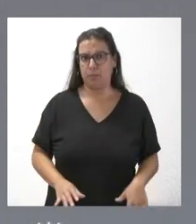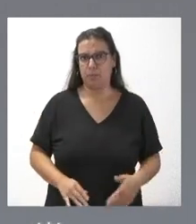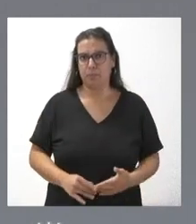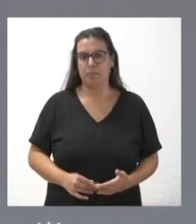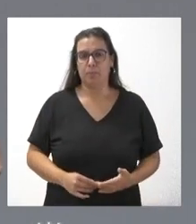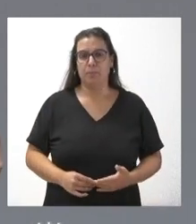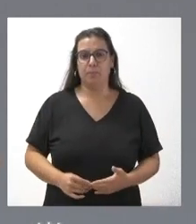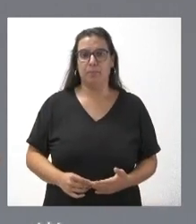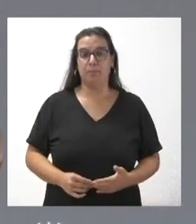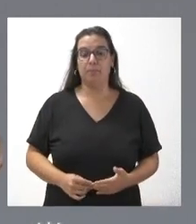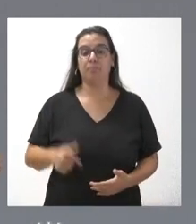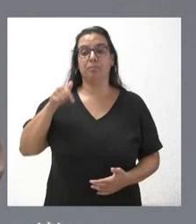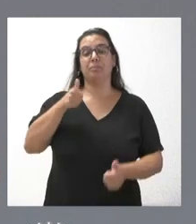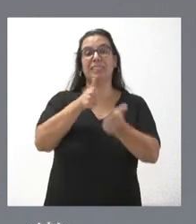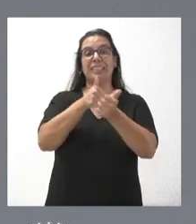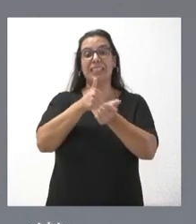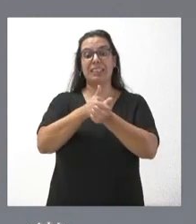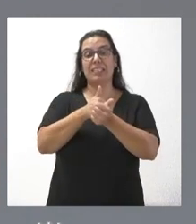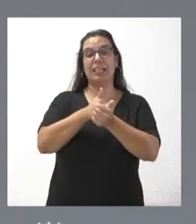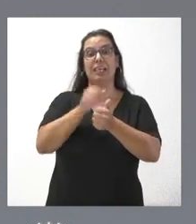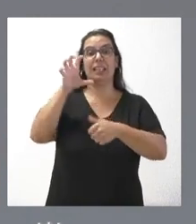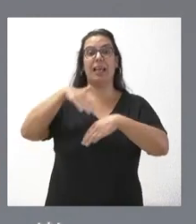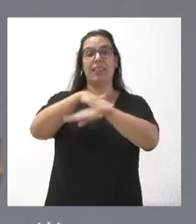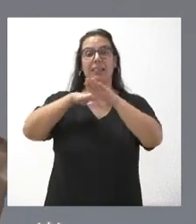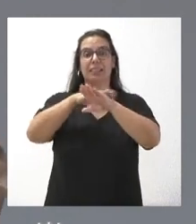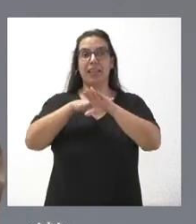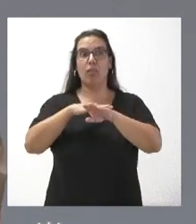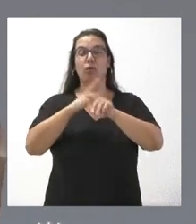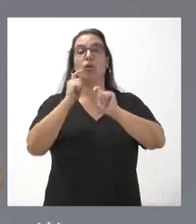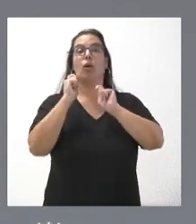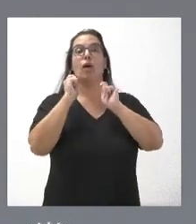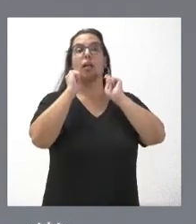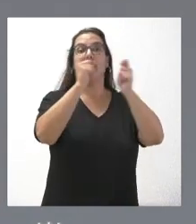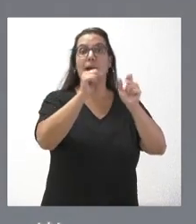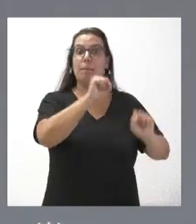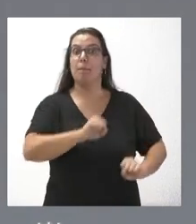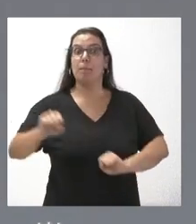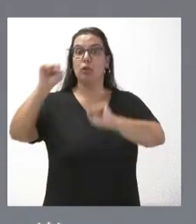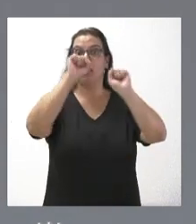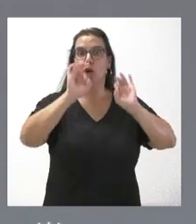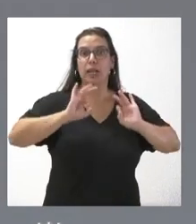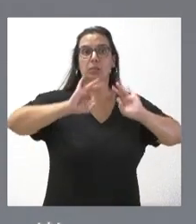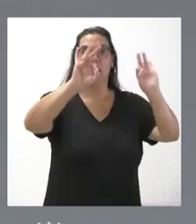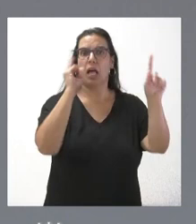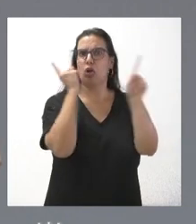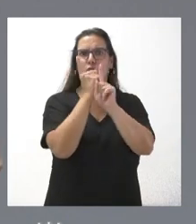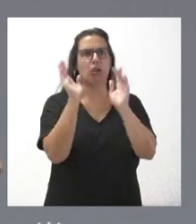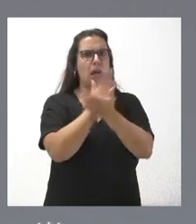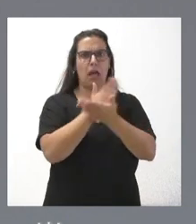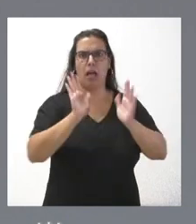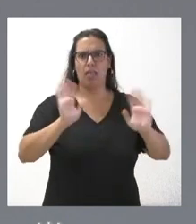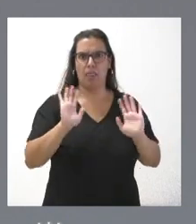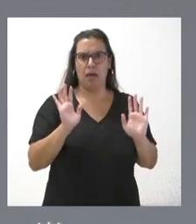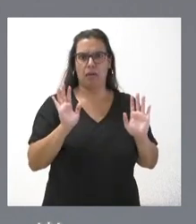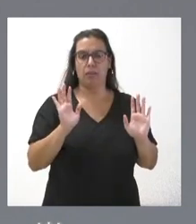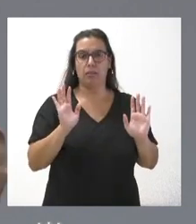Esta Secretaría de Estado no tiene ninguna objeción a que se declare el estatuto de protección que pudiera corresponder al